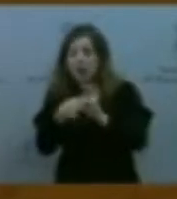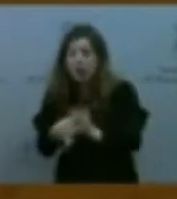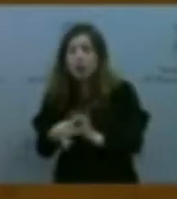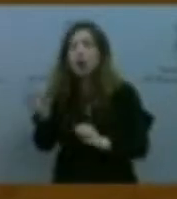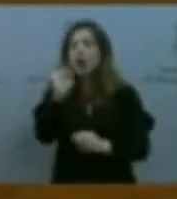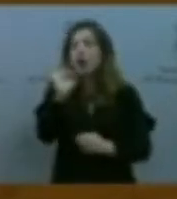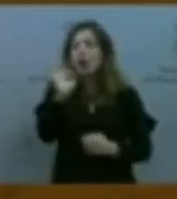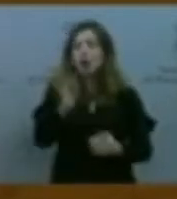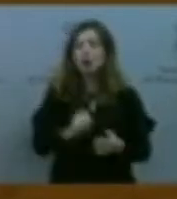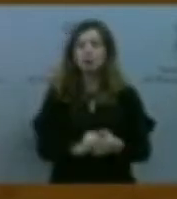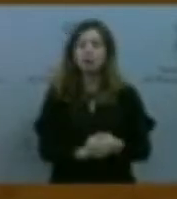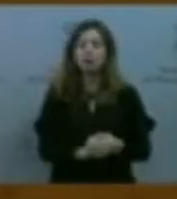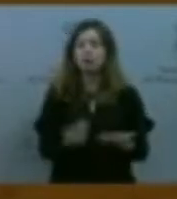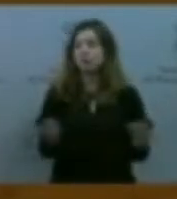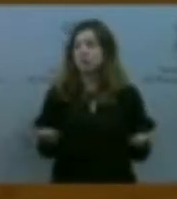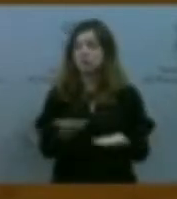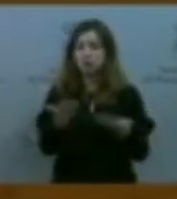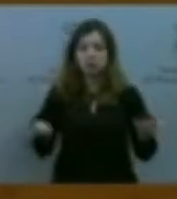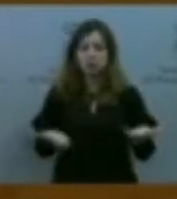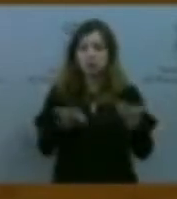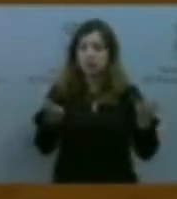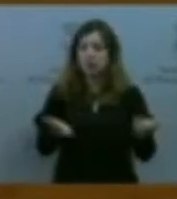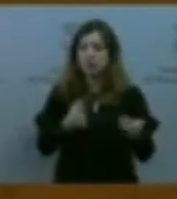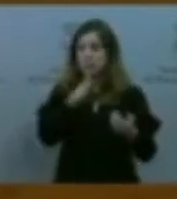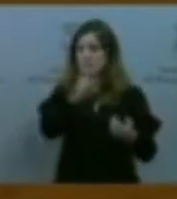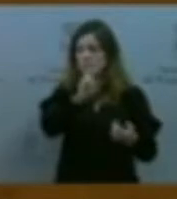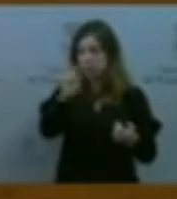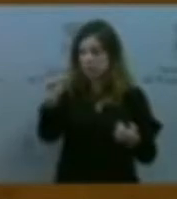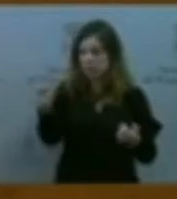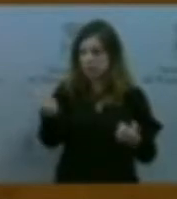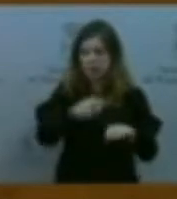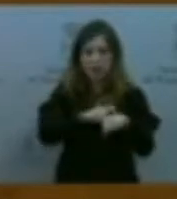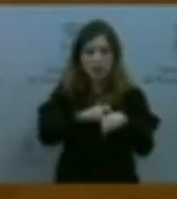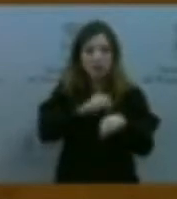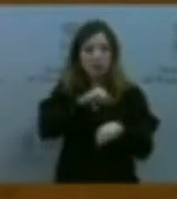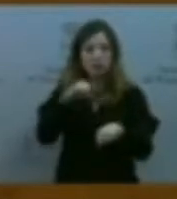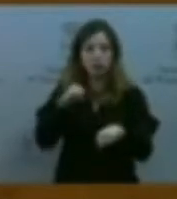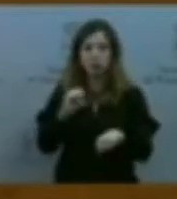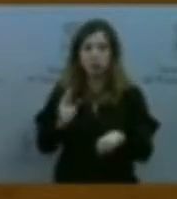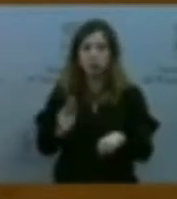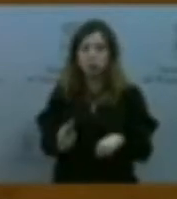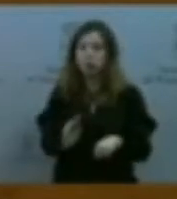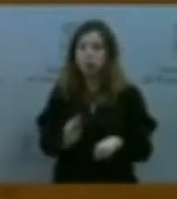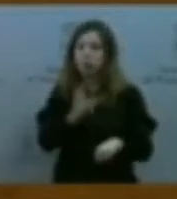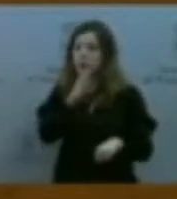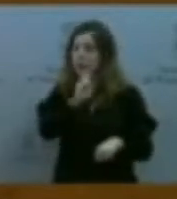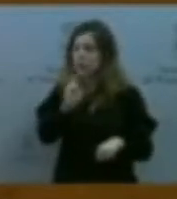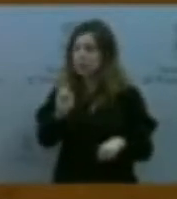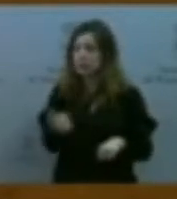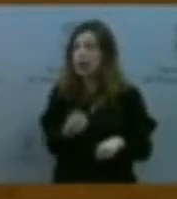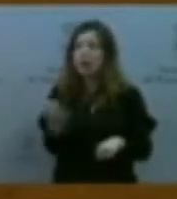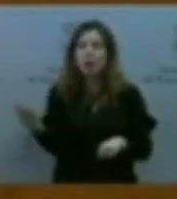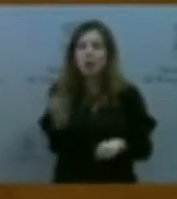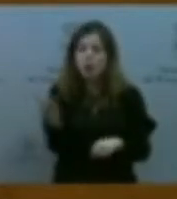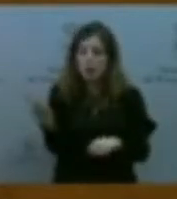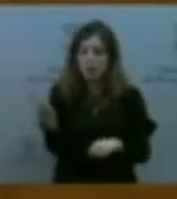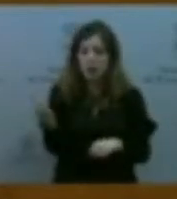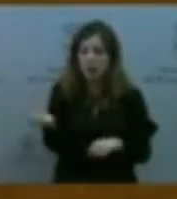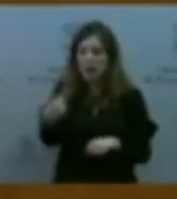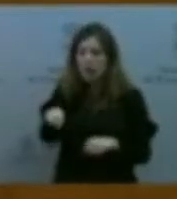de diversas características personales, van a tener que ser perceptores siempre del salario social.